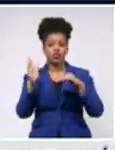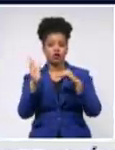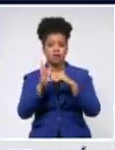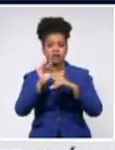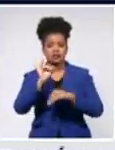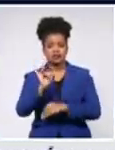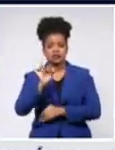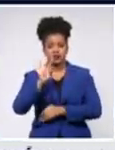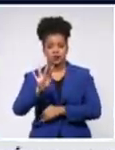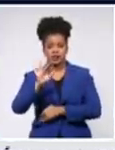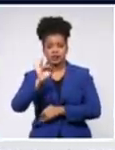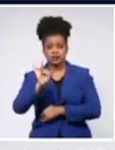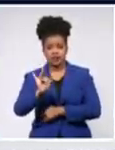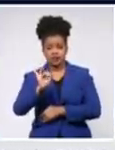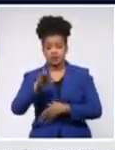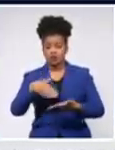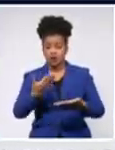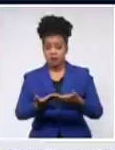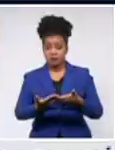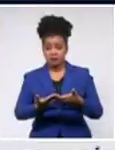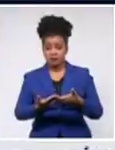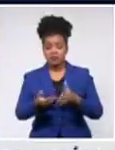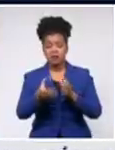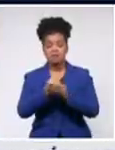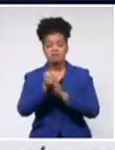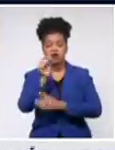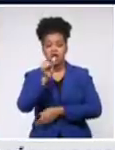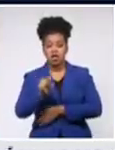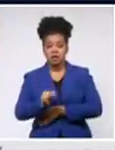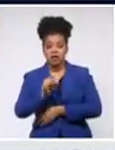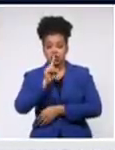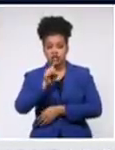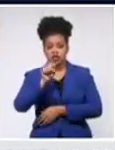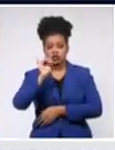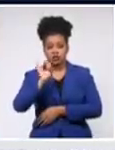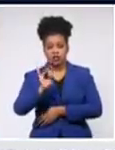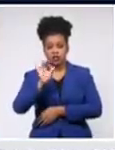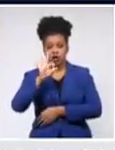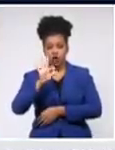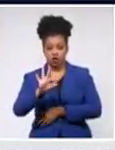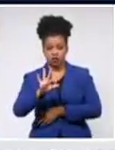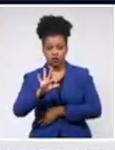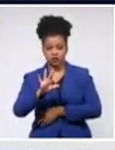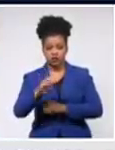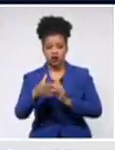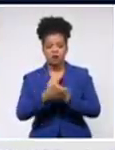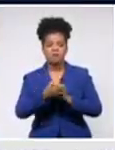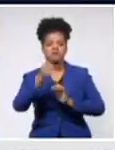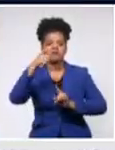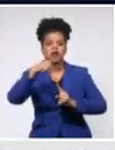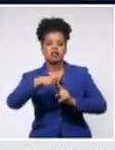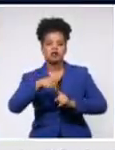2.747, de Mayabeque 178, de Matanzas